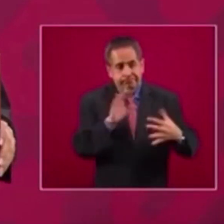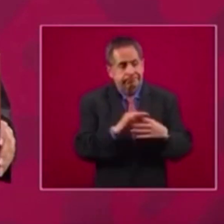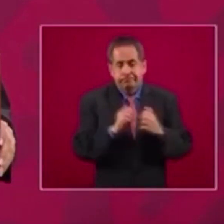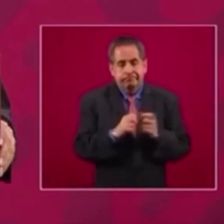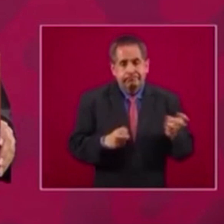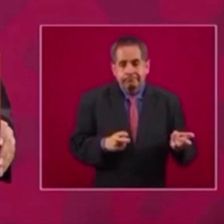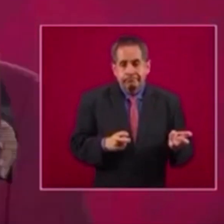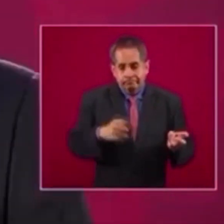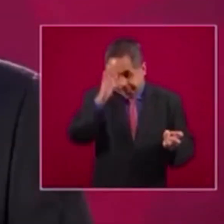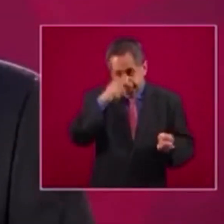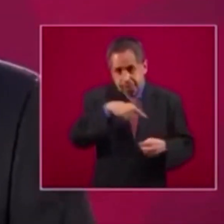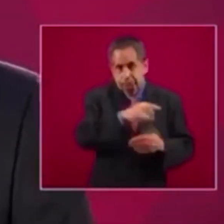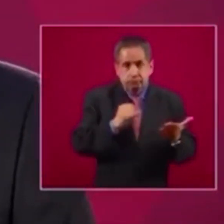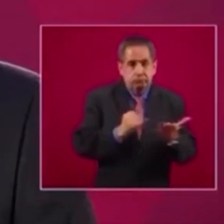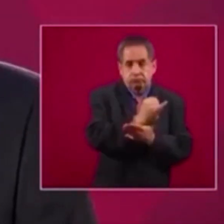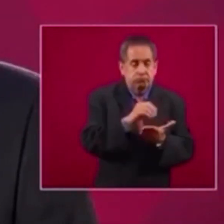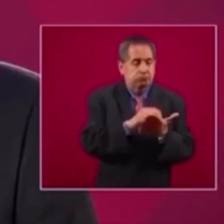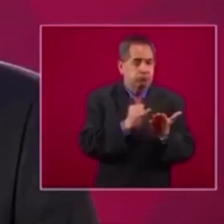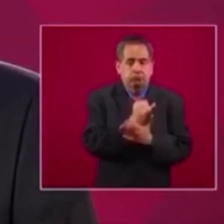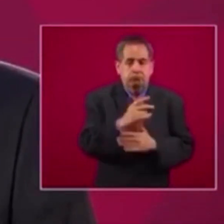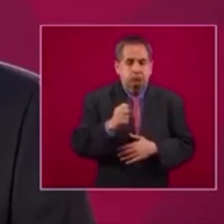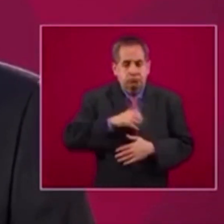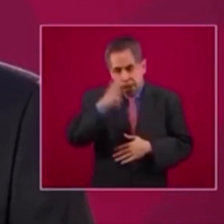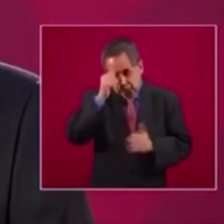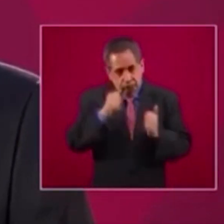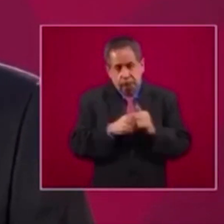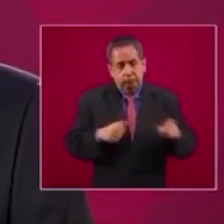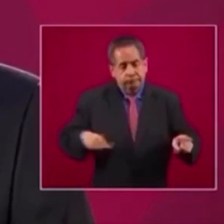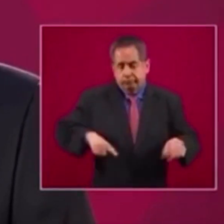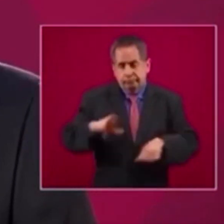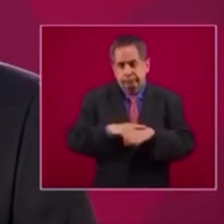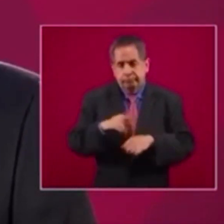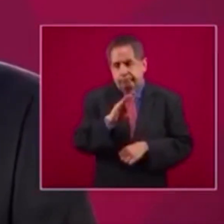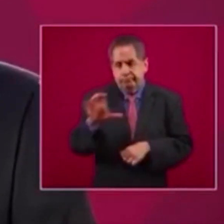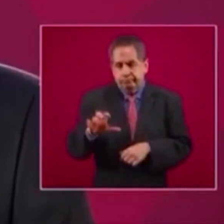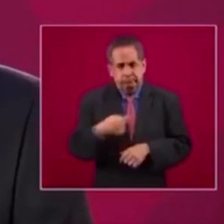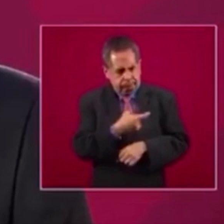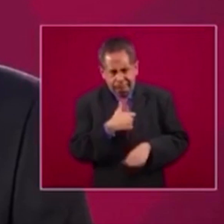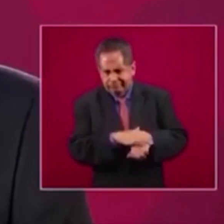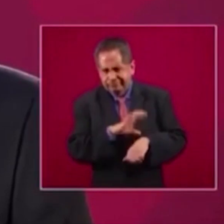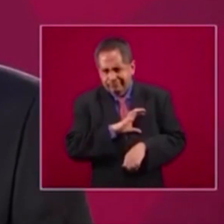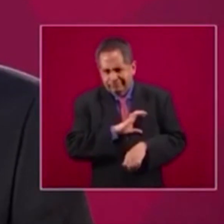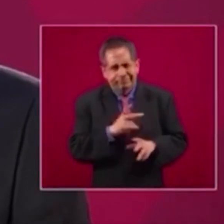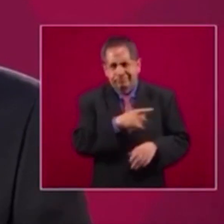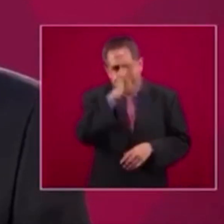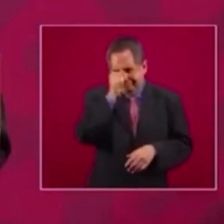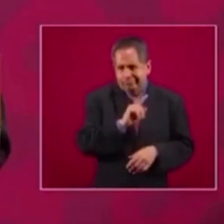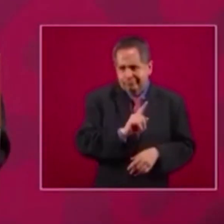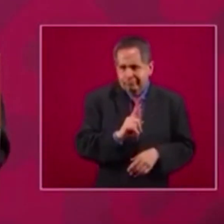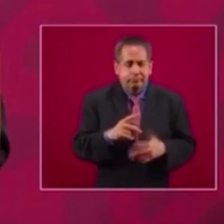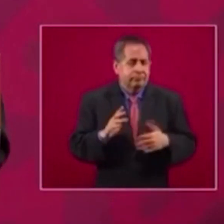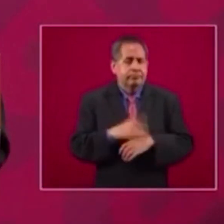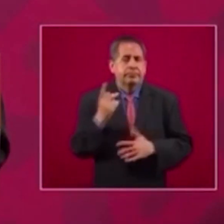principios, recalcó la mandataria, y han sido olvidados por varios exfuncionarios que hoy solo señalan desde la tribuna, pero no actúan de